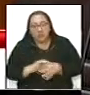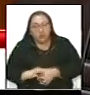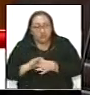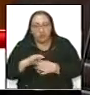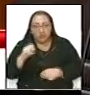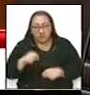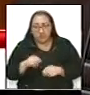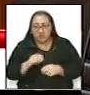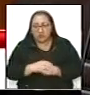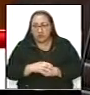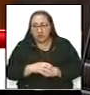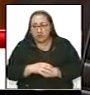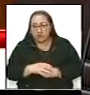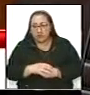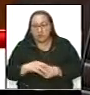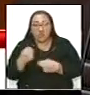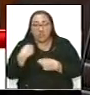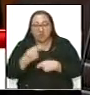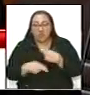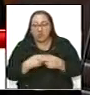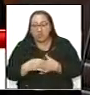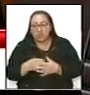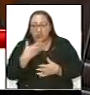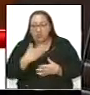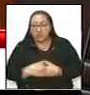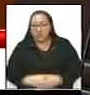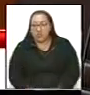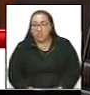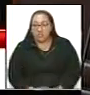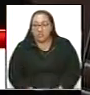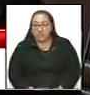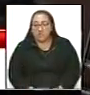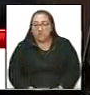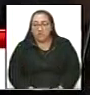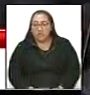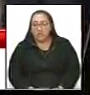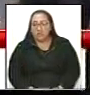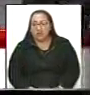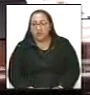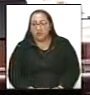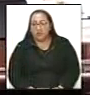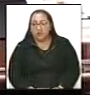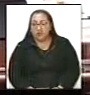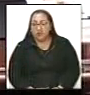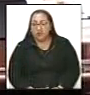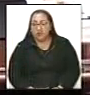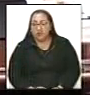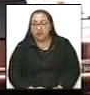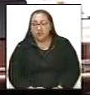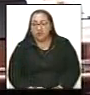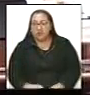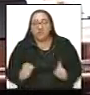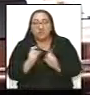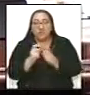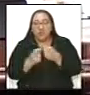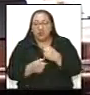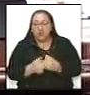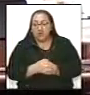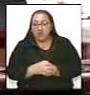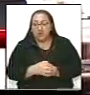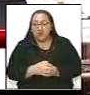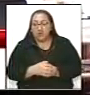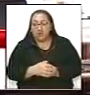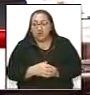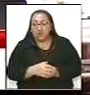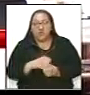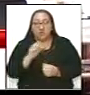unánimemente por esta representación nacional. Muchas gracias, presidente. Tiene la palabra la congresista